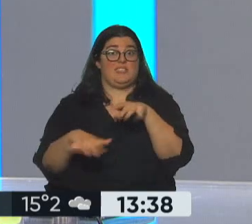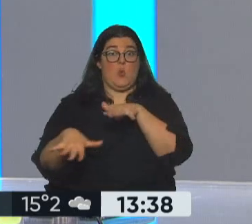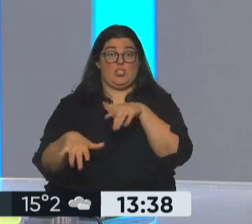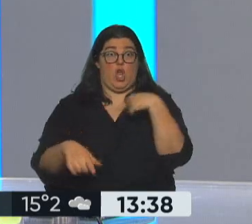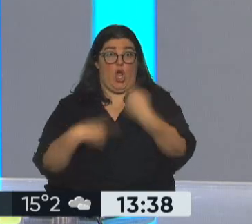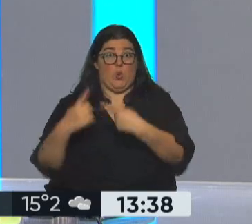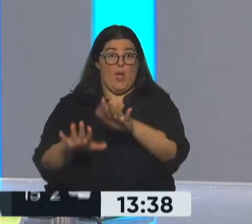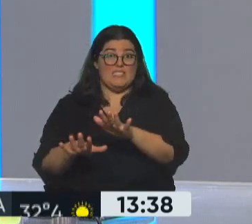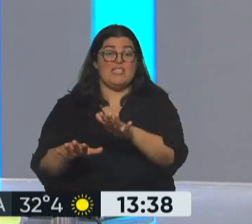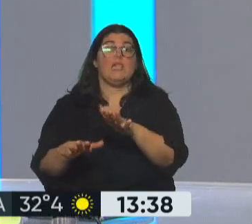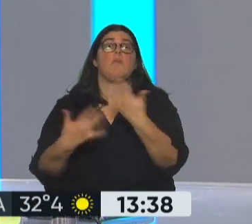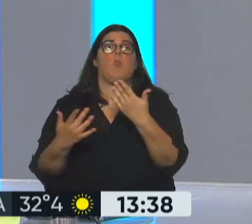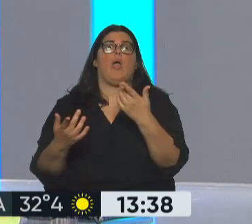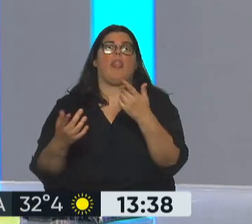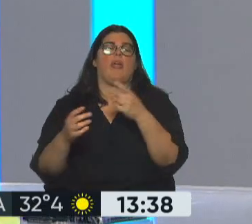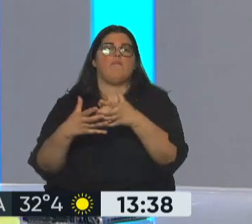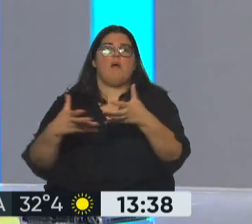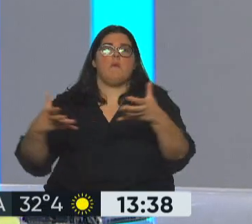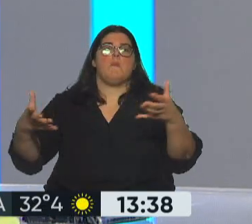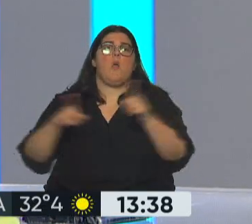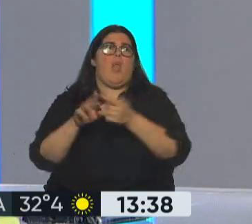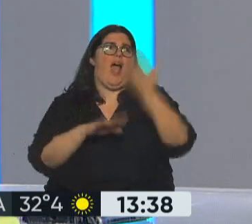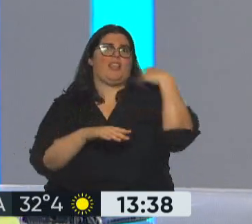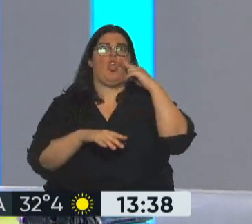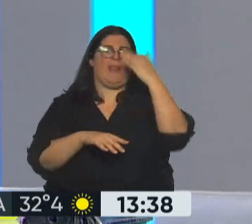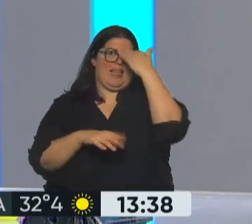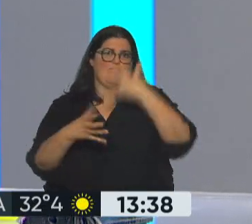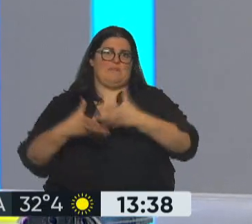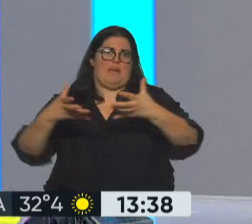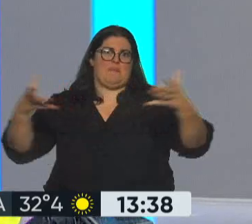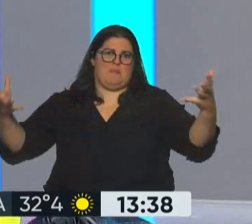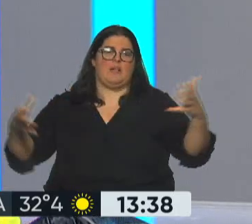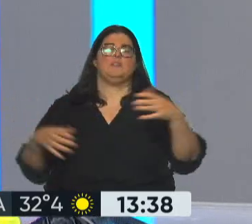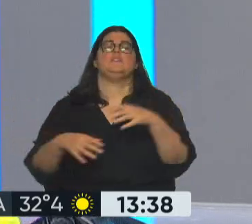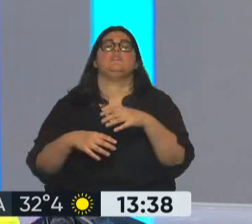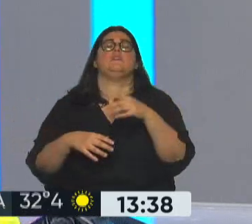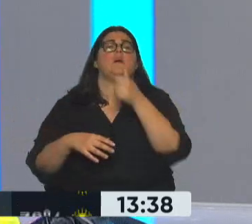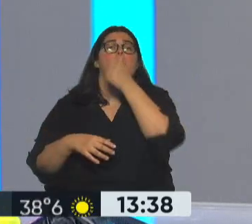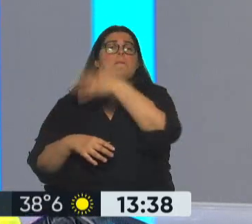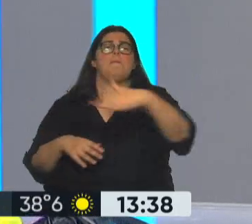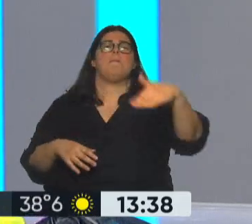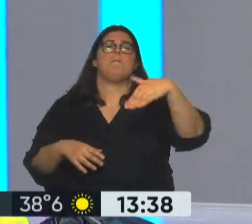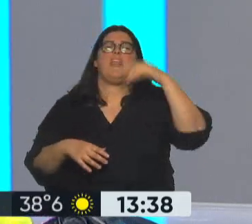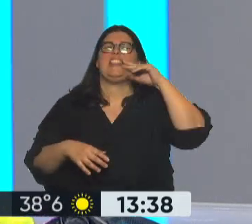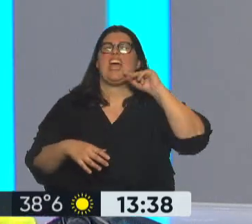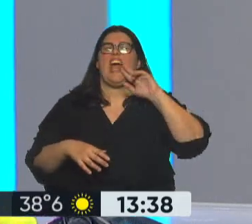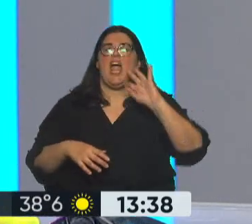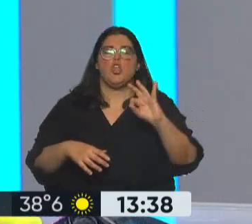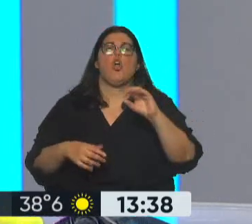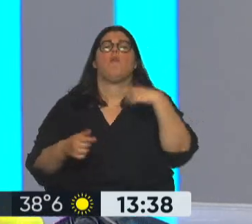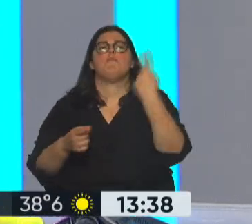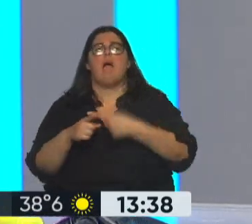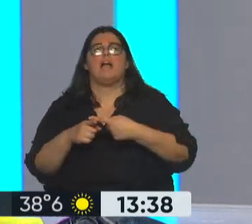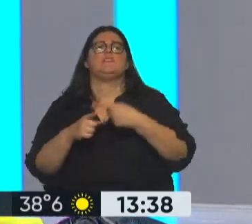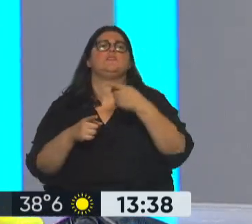a cifras del 2016, 2015, inclusive no solamente en el Mediterráneo, o sea, se está hablando también